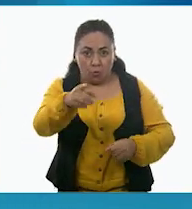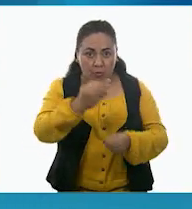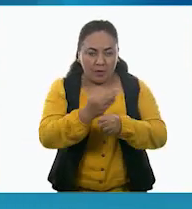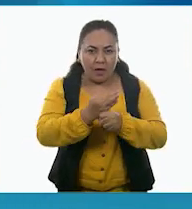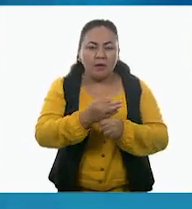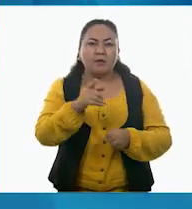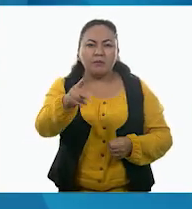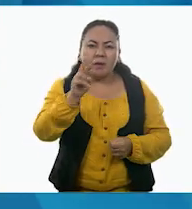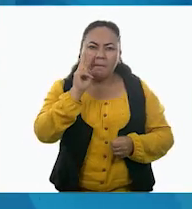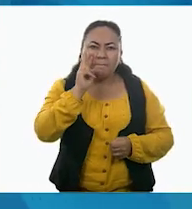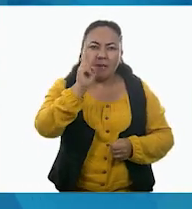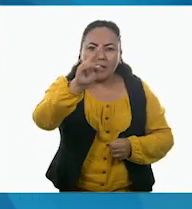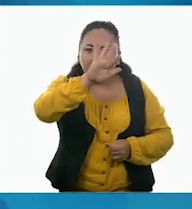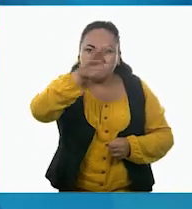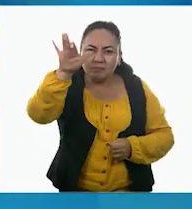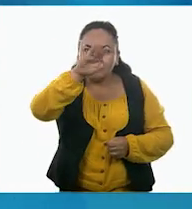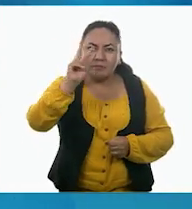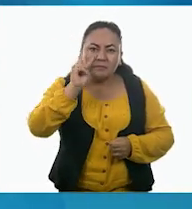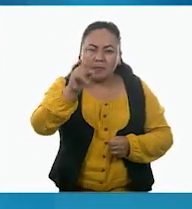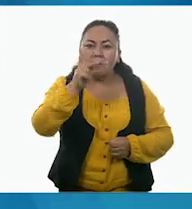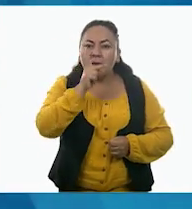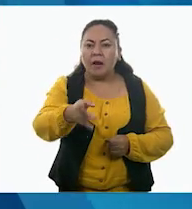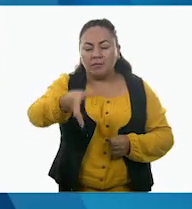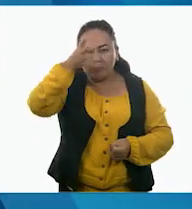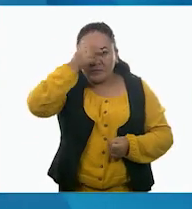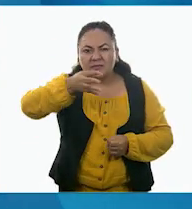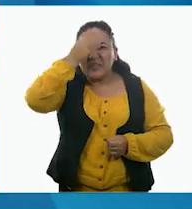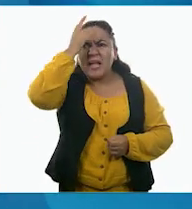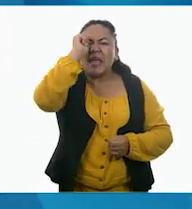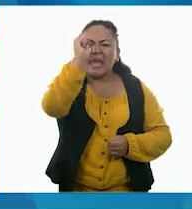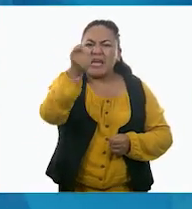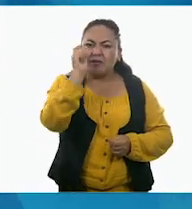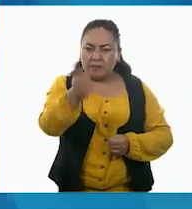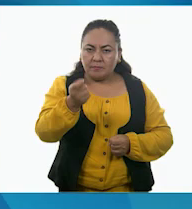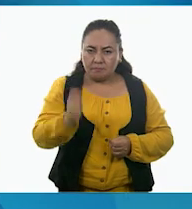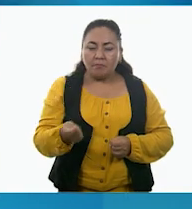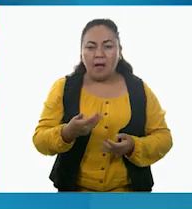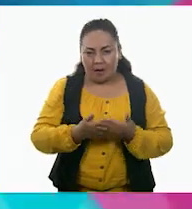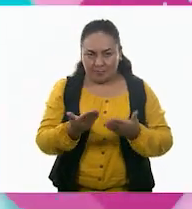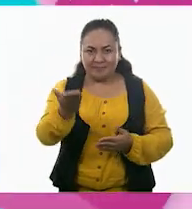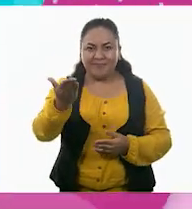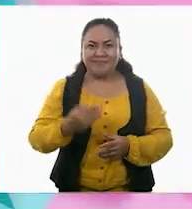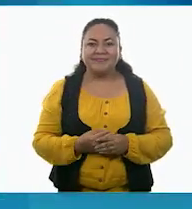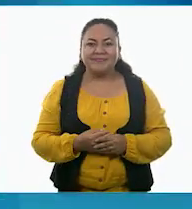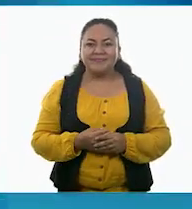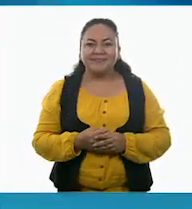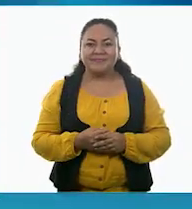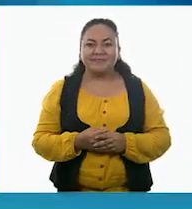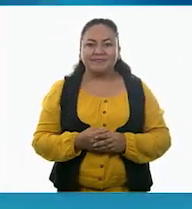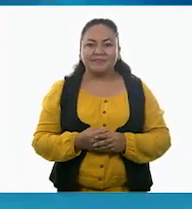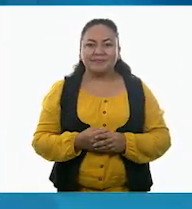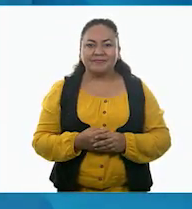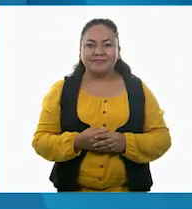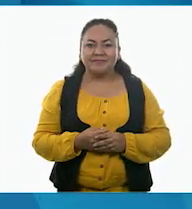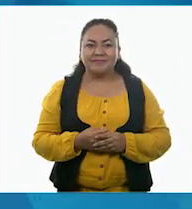la pronunciación para aprender algunas palabras y significados. ¡Allá vamos!